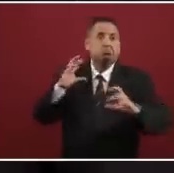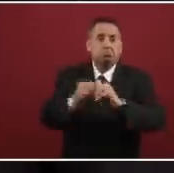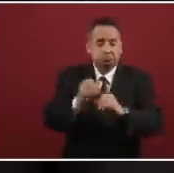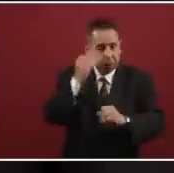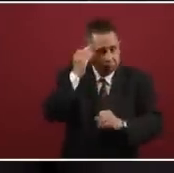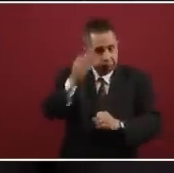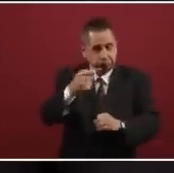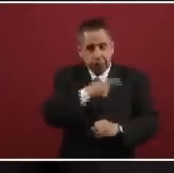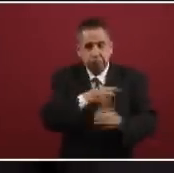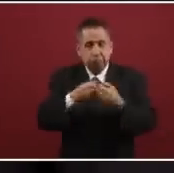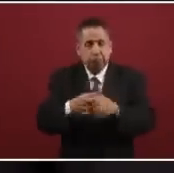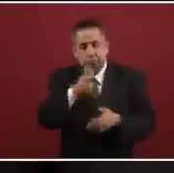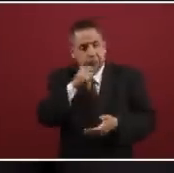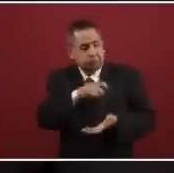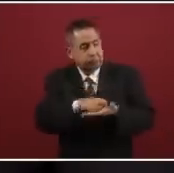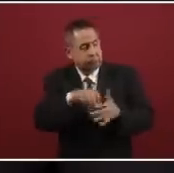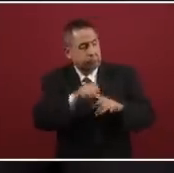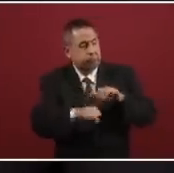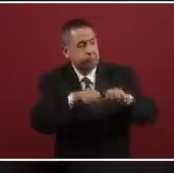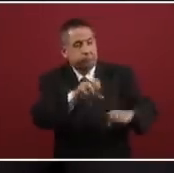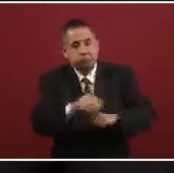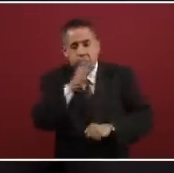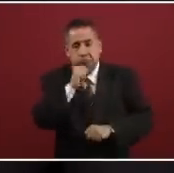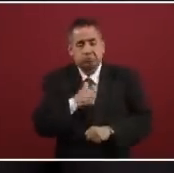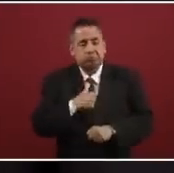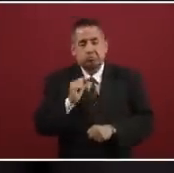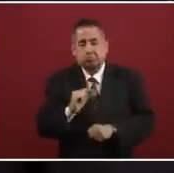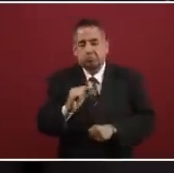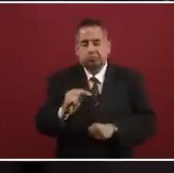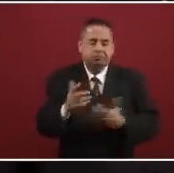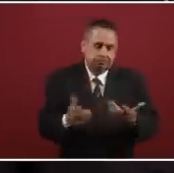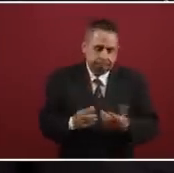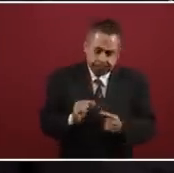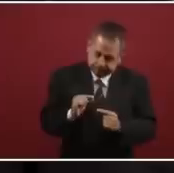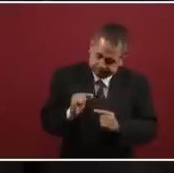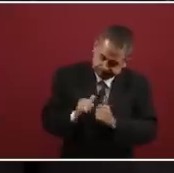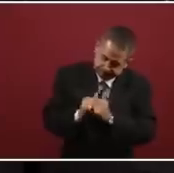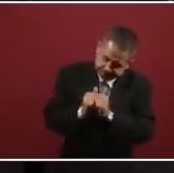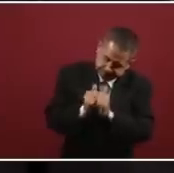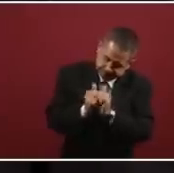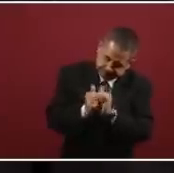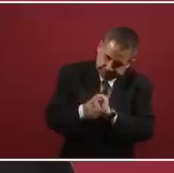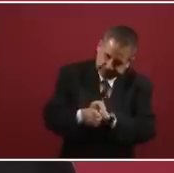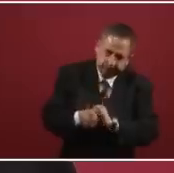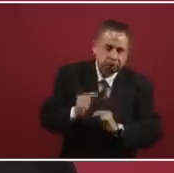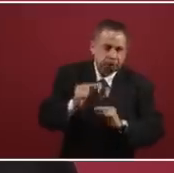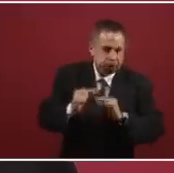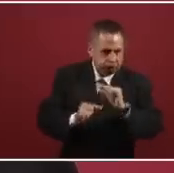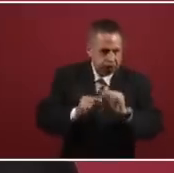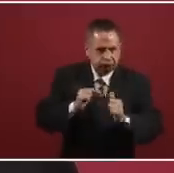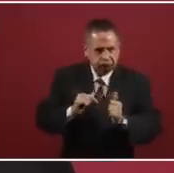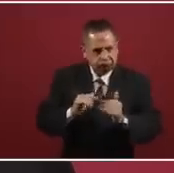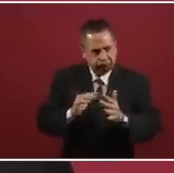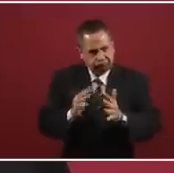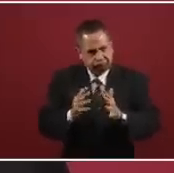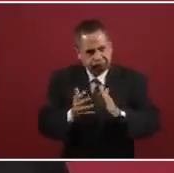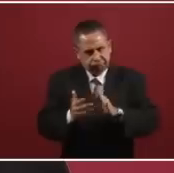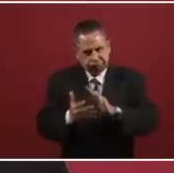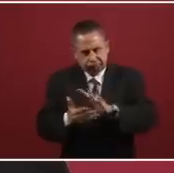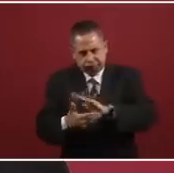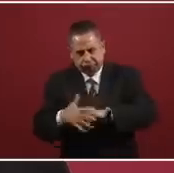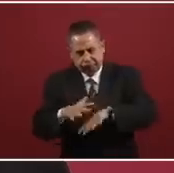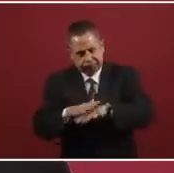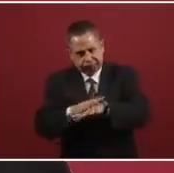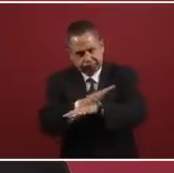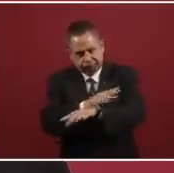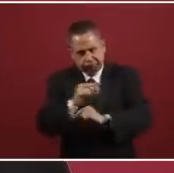La pérdida del poder adquisitivo del salario, pues tiene que ser un proceso gradual, poco a poco.